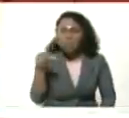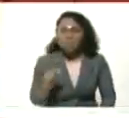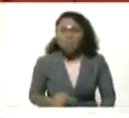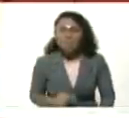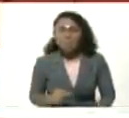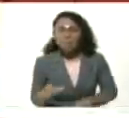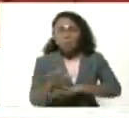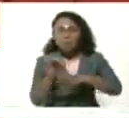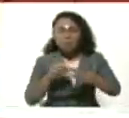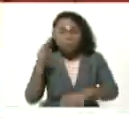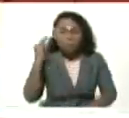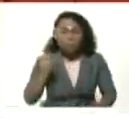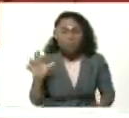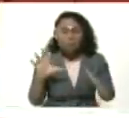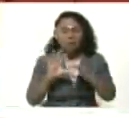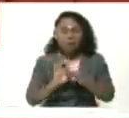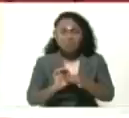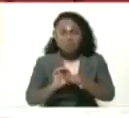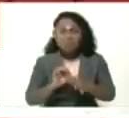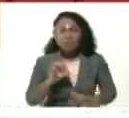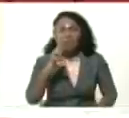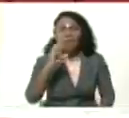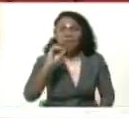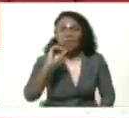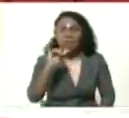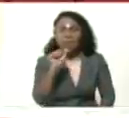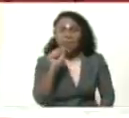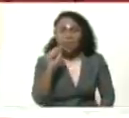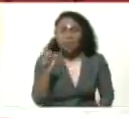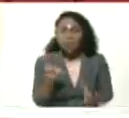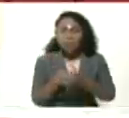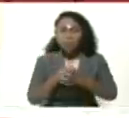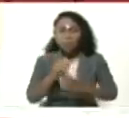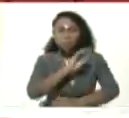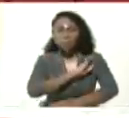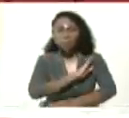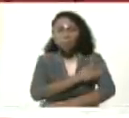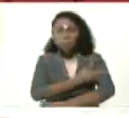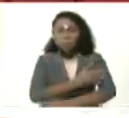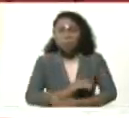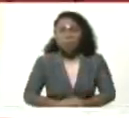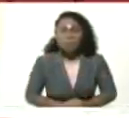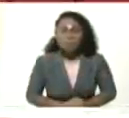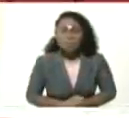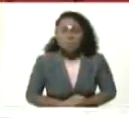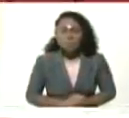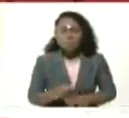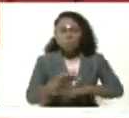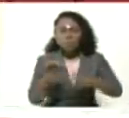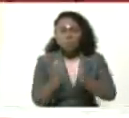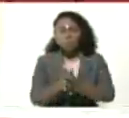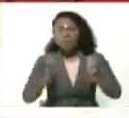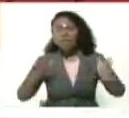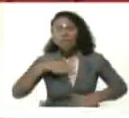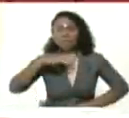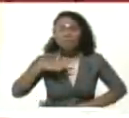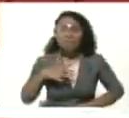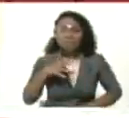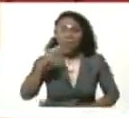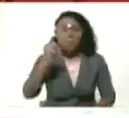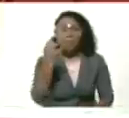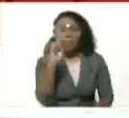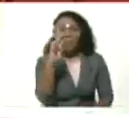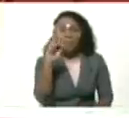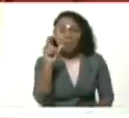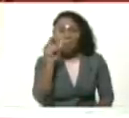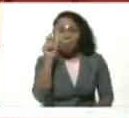Angostura, para la Alianza, Roy Betancur, del partido Podemos. Municipio Gran Sabana, Manuel de Jesús. Municipio